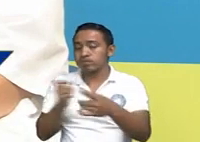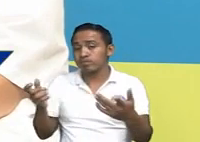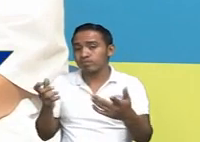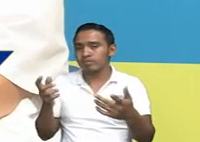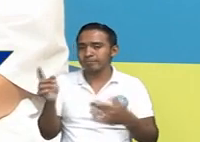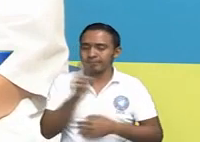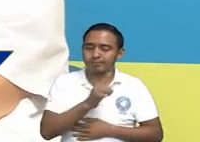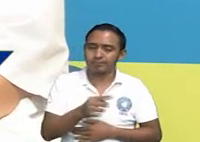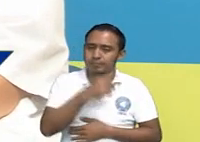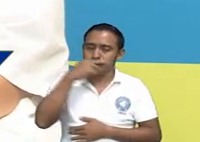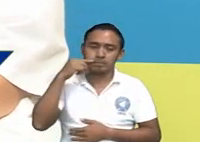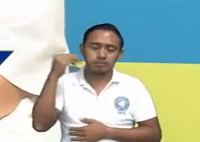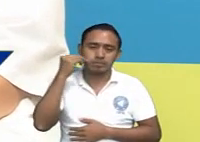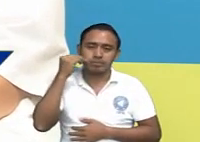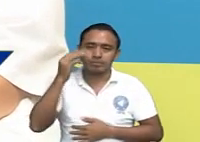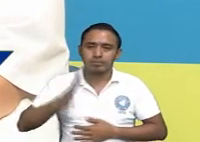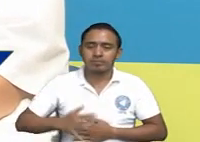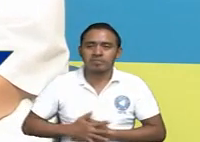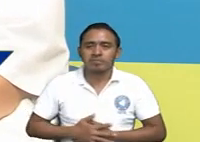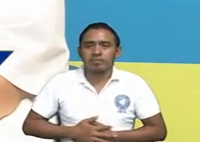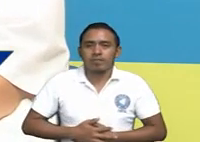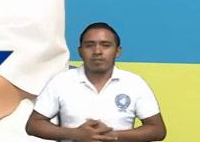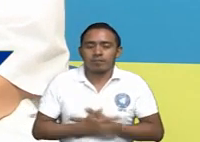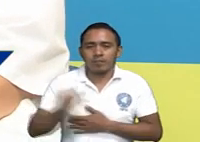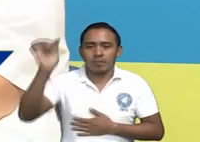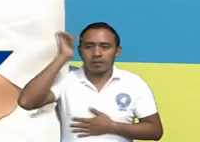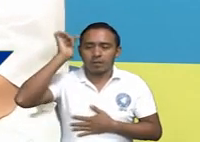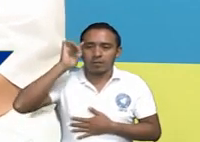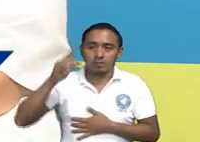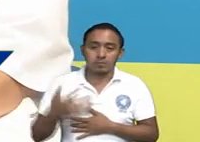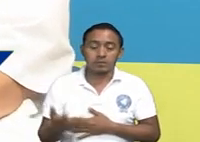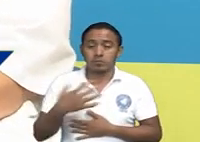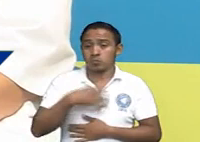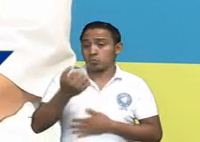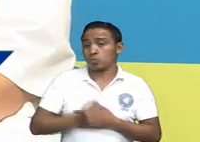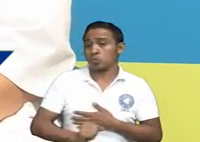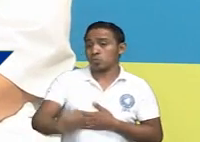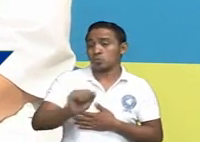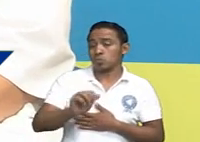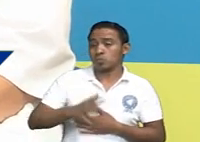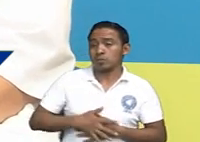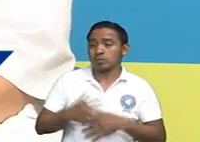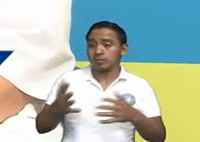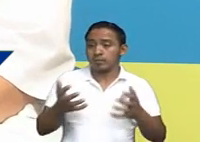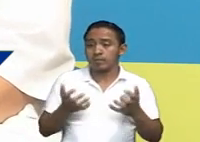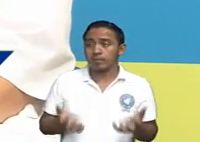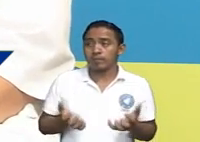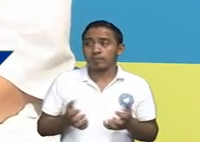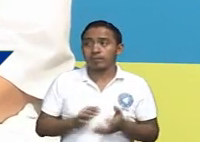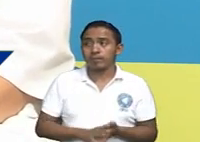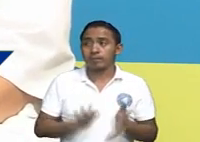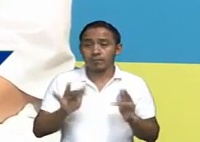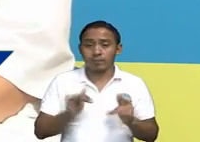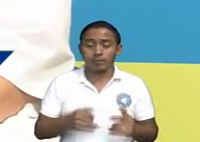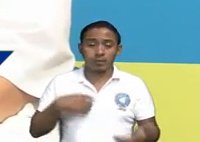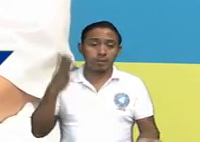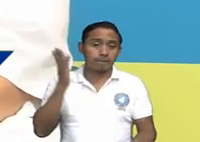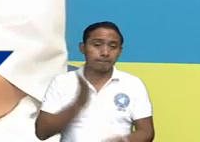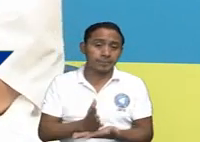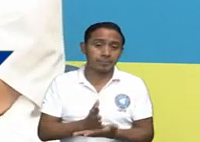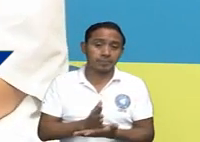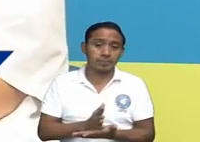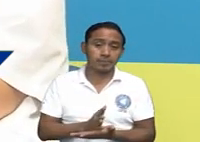el padre o la madre, pensando en que su hijo quiere que ella se defina